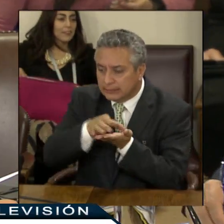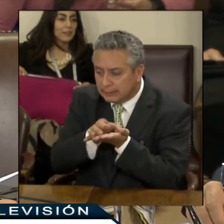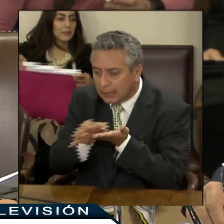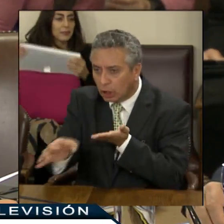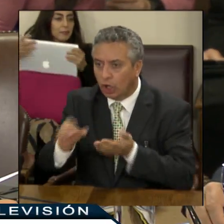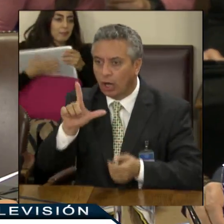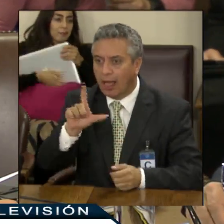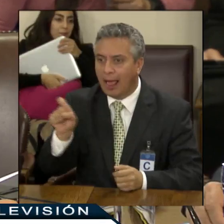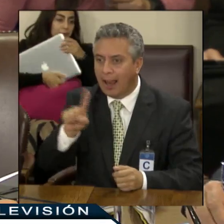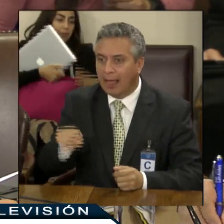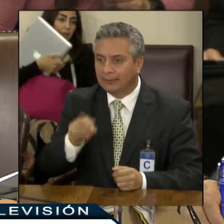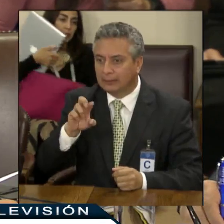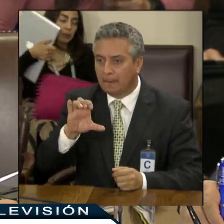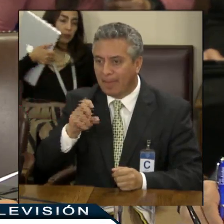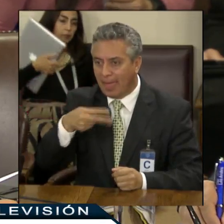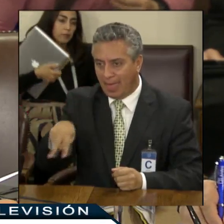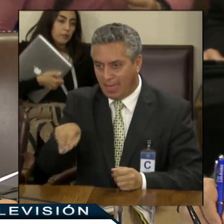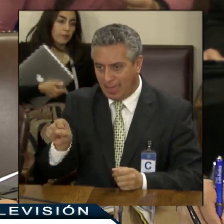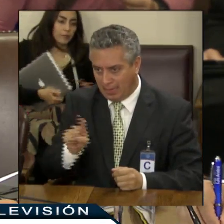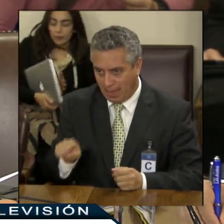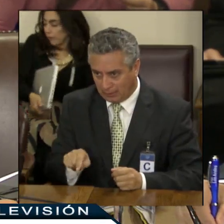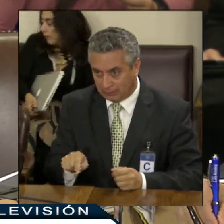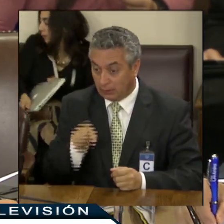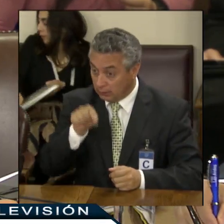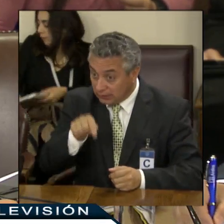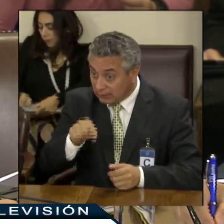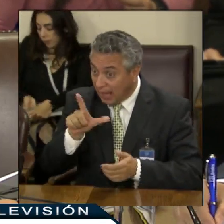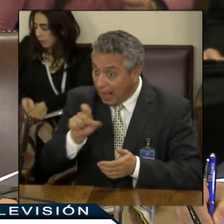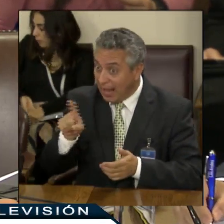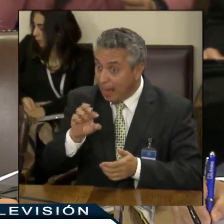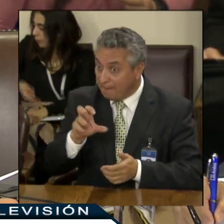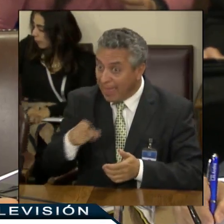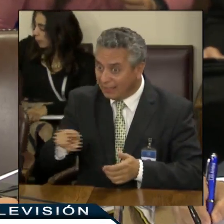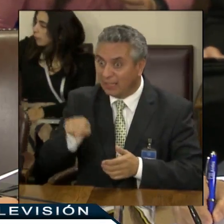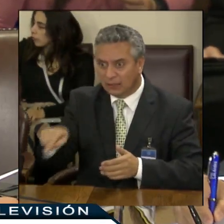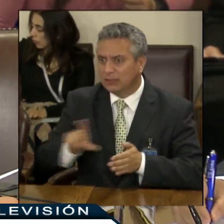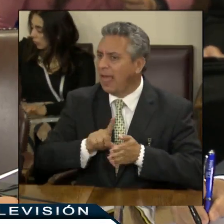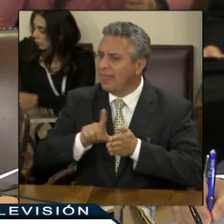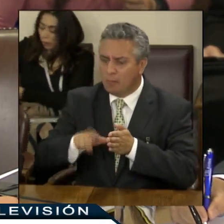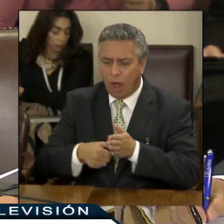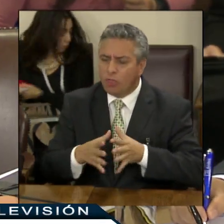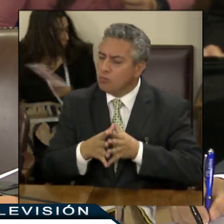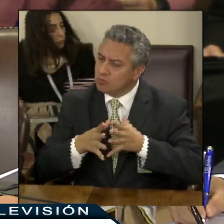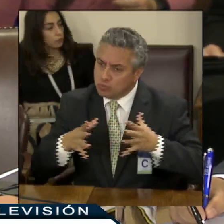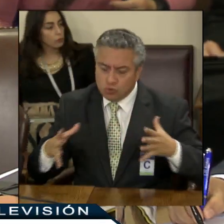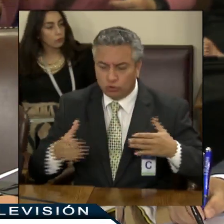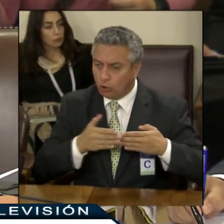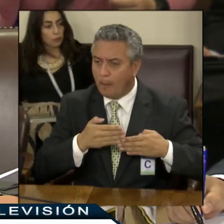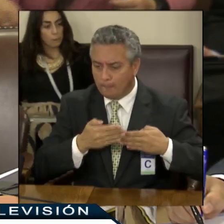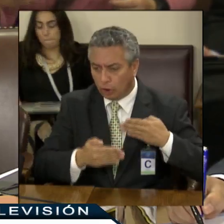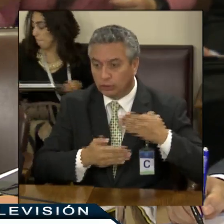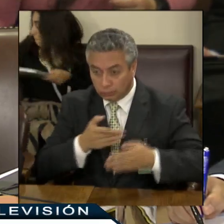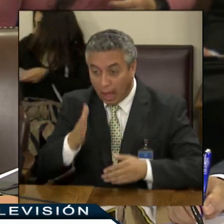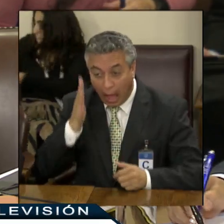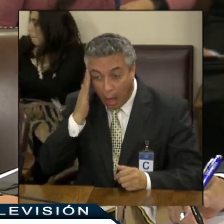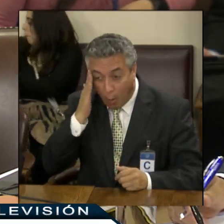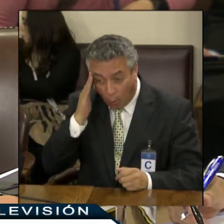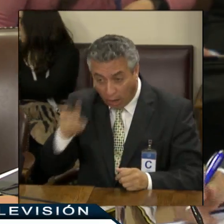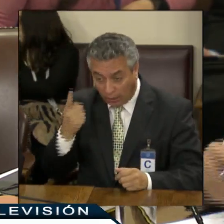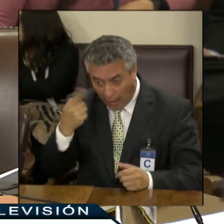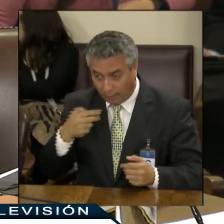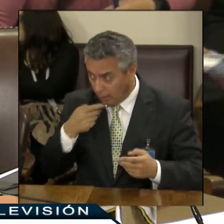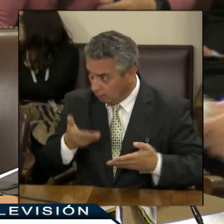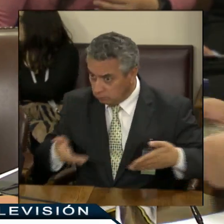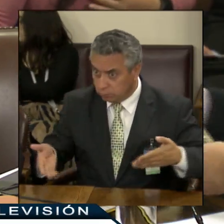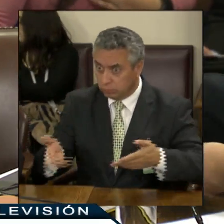Así que y y decir que sea sector de Las Peñas en San Fernando que se ha demorado mucho en el proceso que se acuerda que una vez lo vimos aquí